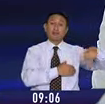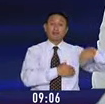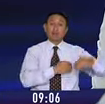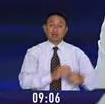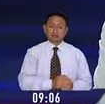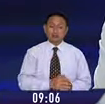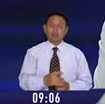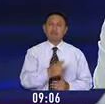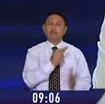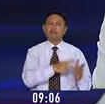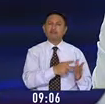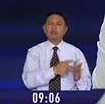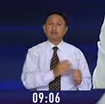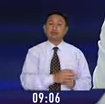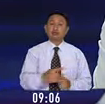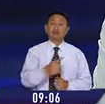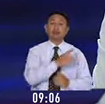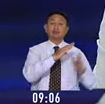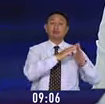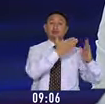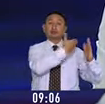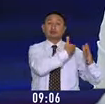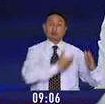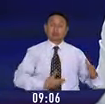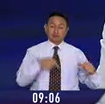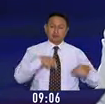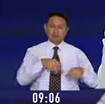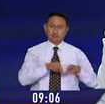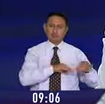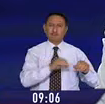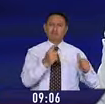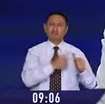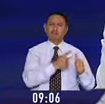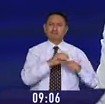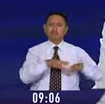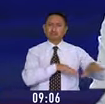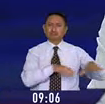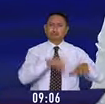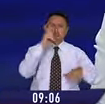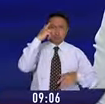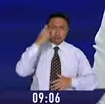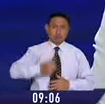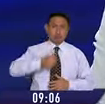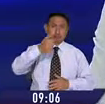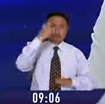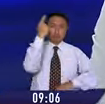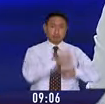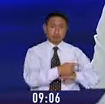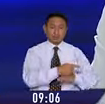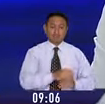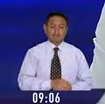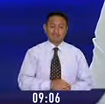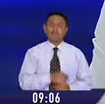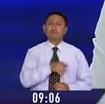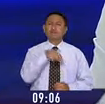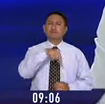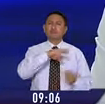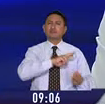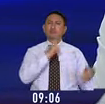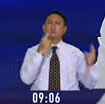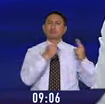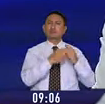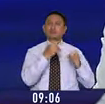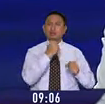Esto ocurrió en el Palacio de Carondelet para delinear las primeras acciones del gobierno vía decreto. Se habla de una reforma